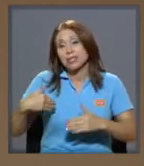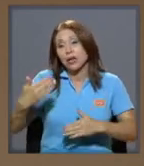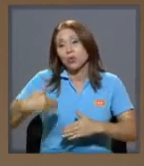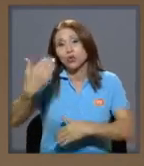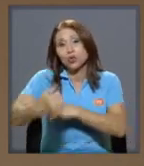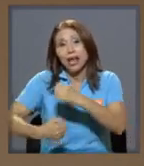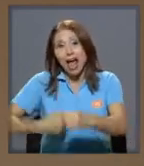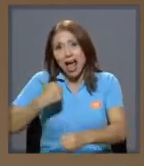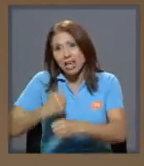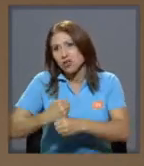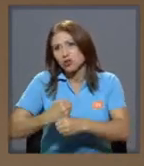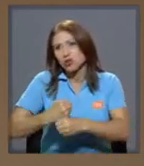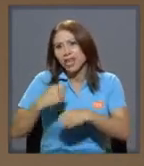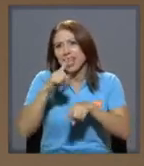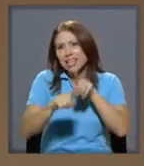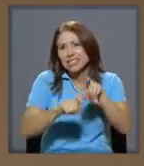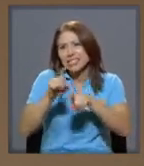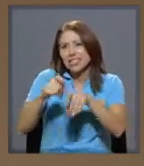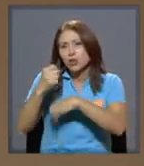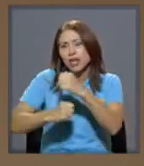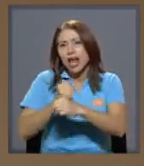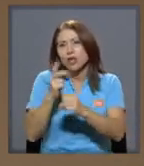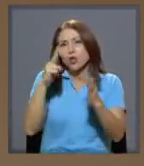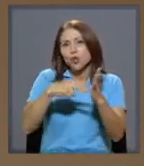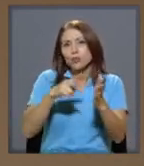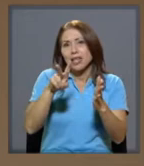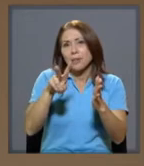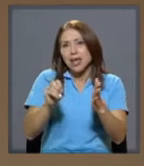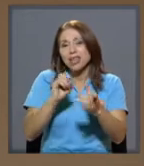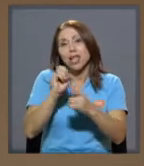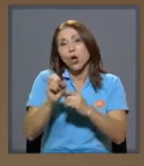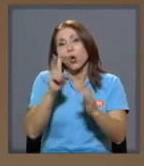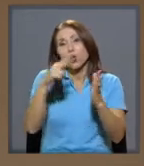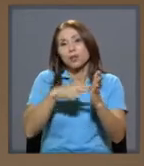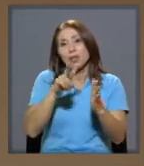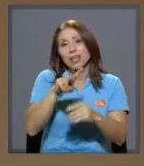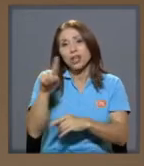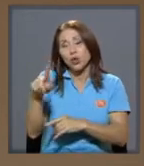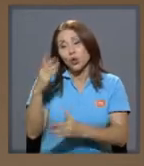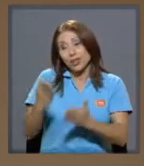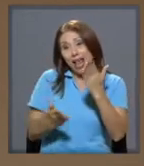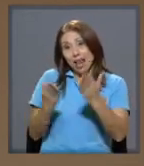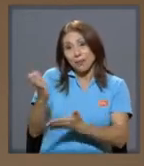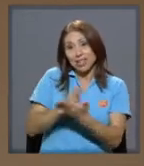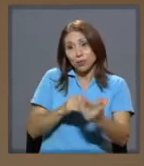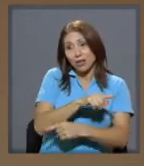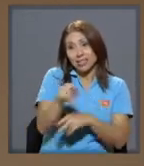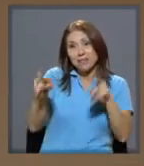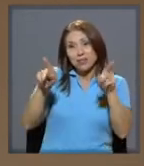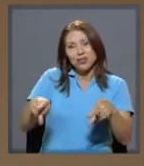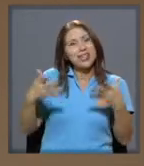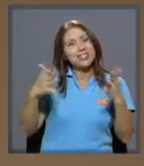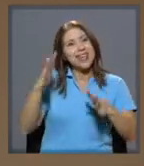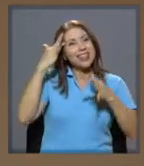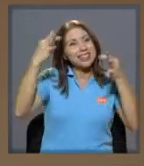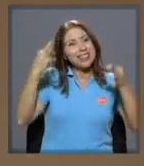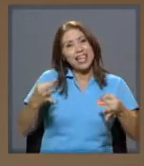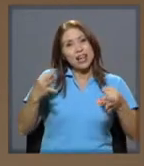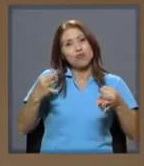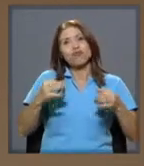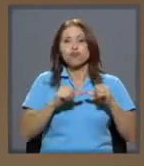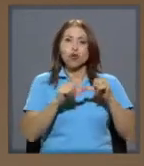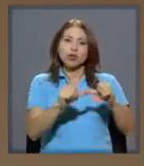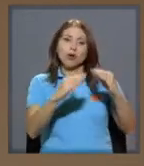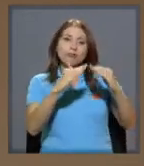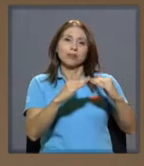cuando se haga el censo del 2020 o 2021, entonces posiblemente algunos de ellos ya hayan decidido quedarse residiendo aquí en Costa